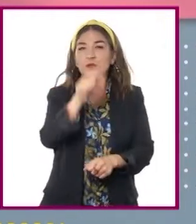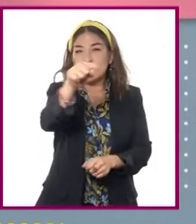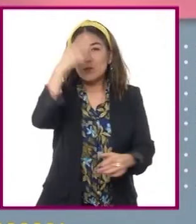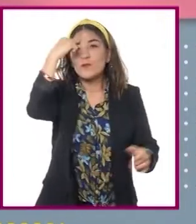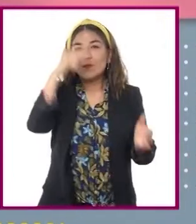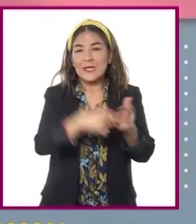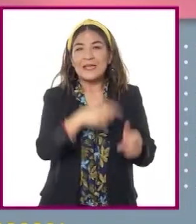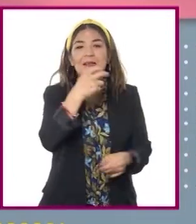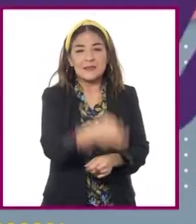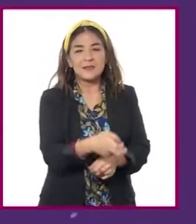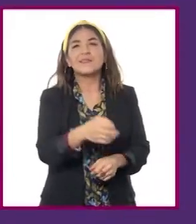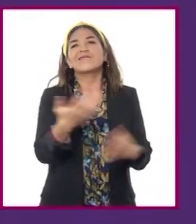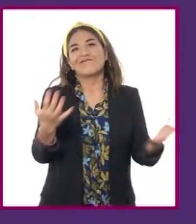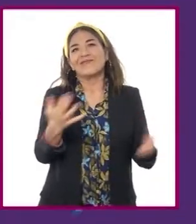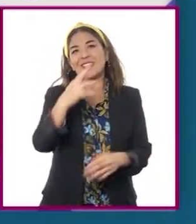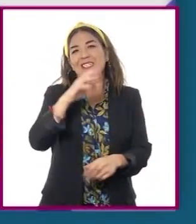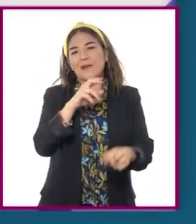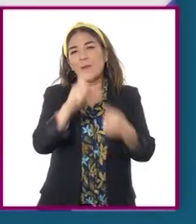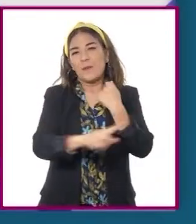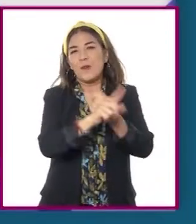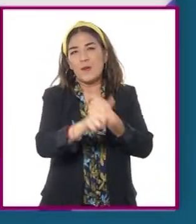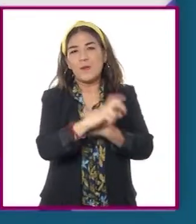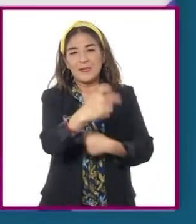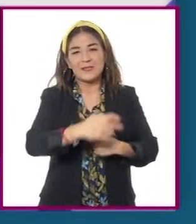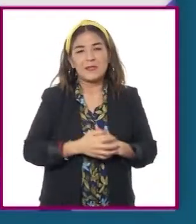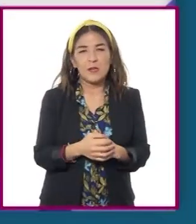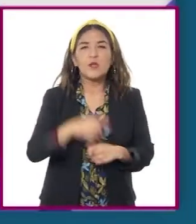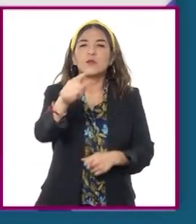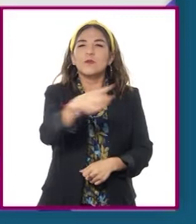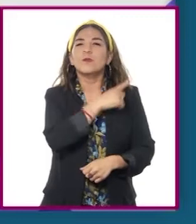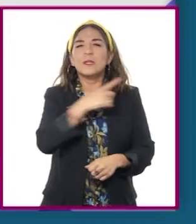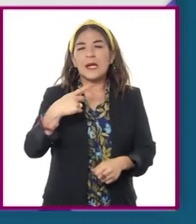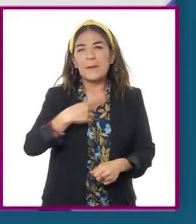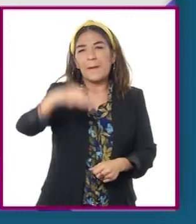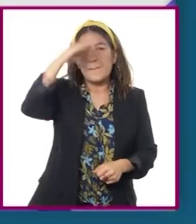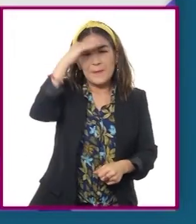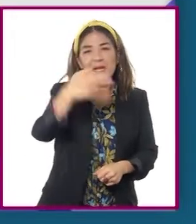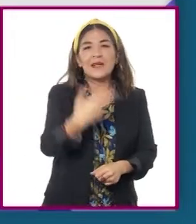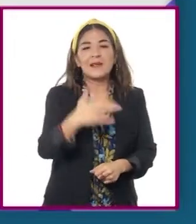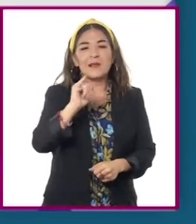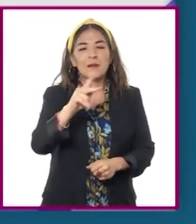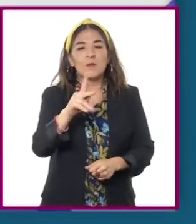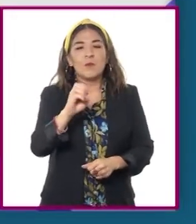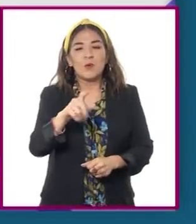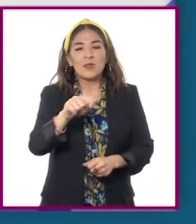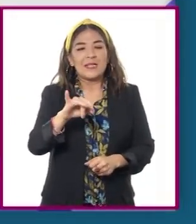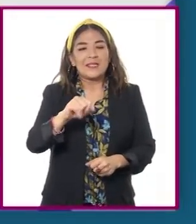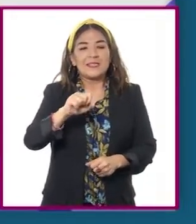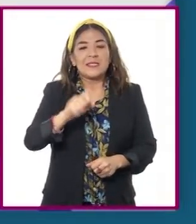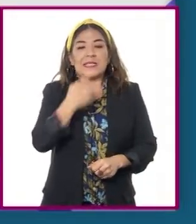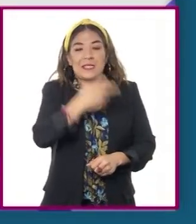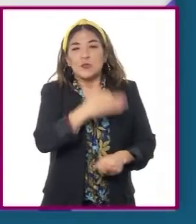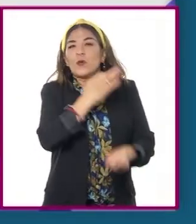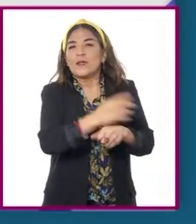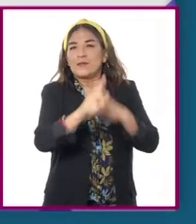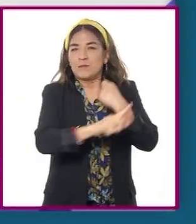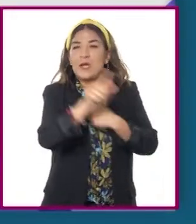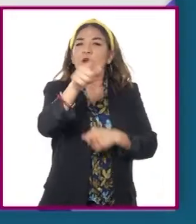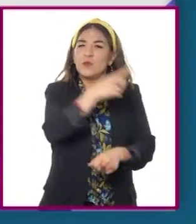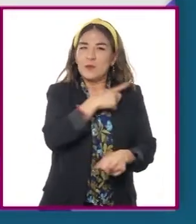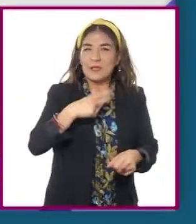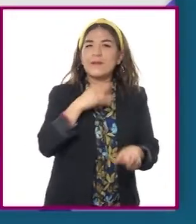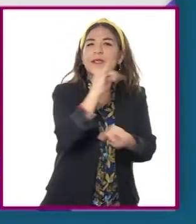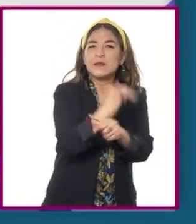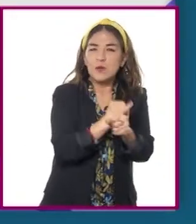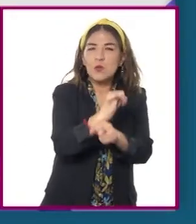ustedes que es el causante? Formulen una hipótesis con base en lo que conocen. ¿Cuál